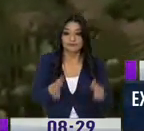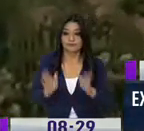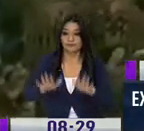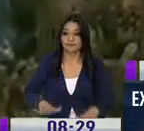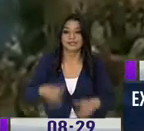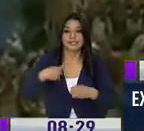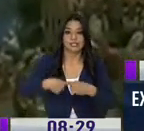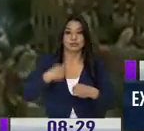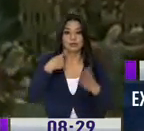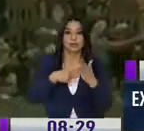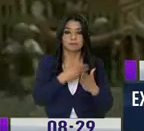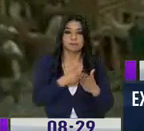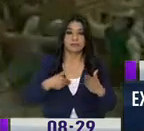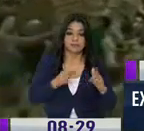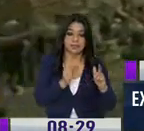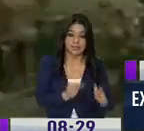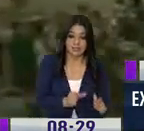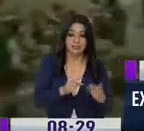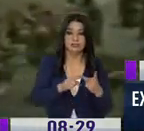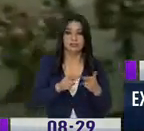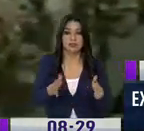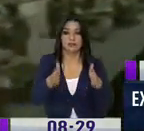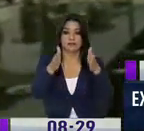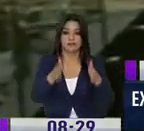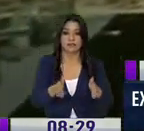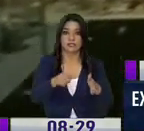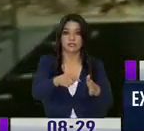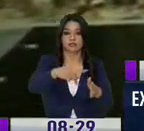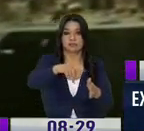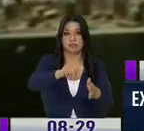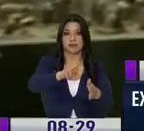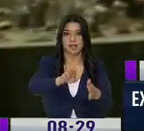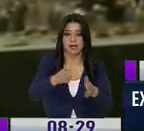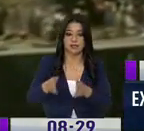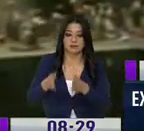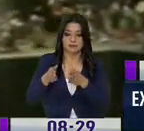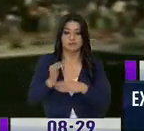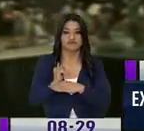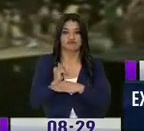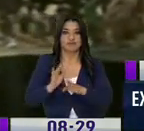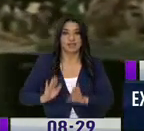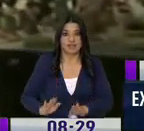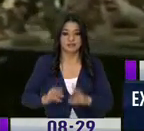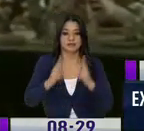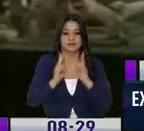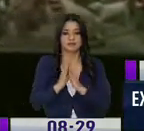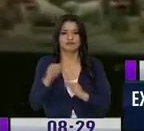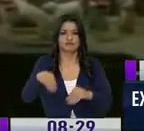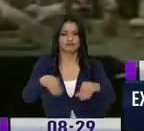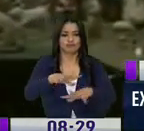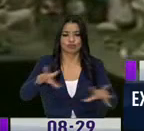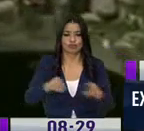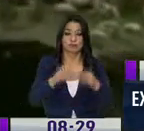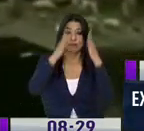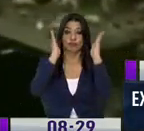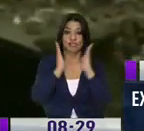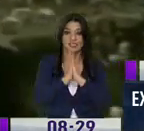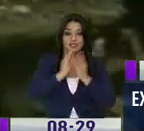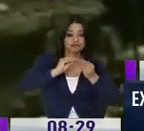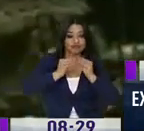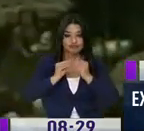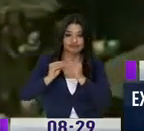capital, como la Presidencia, el edificio Pérez Payares, la Catedral. Son implementos que las monjitas han